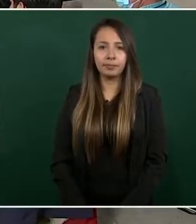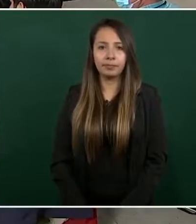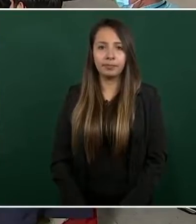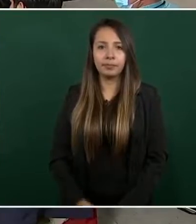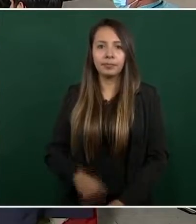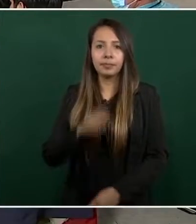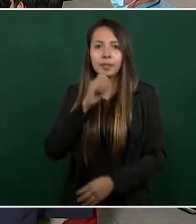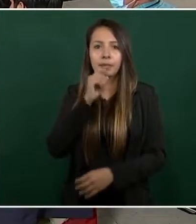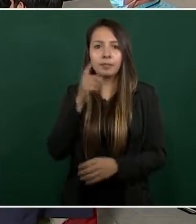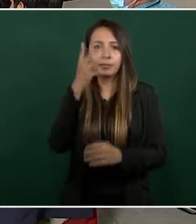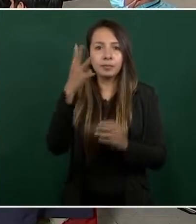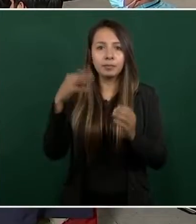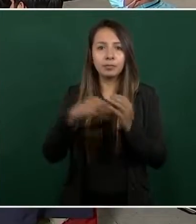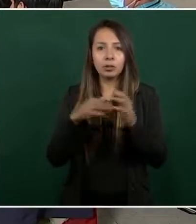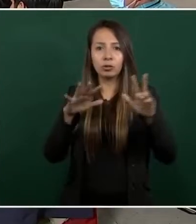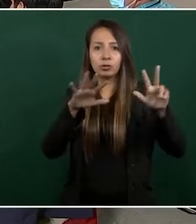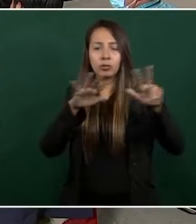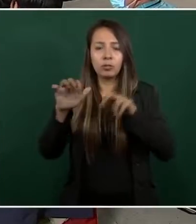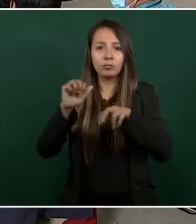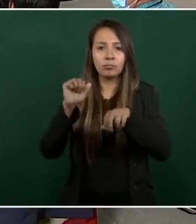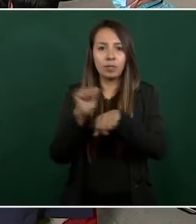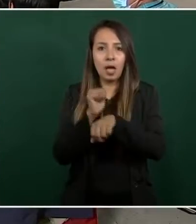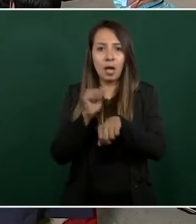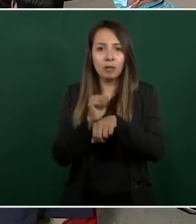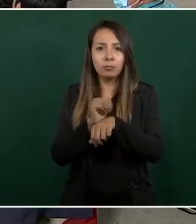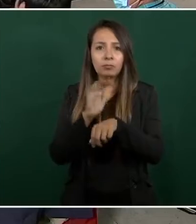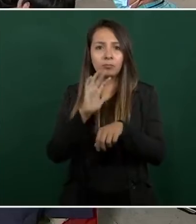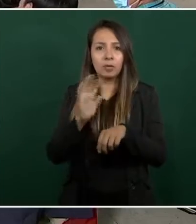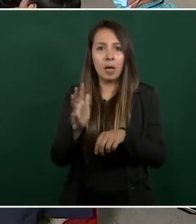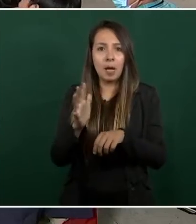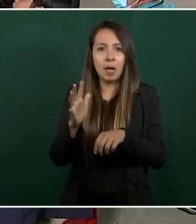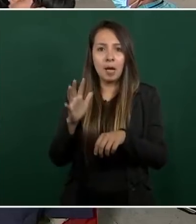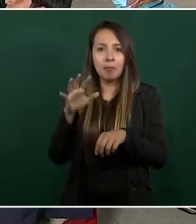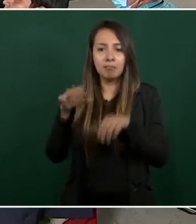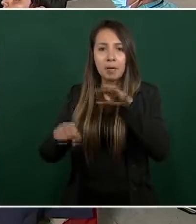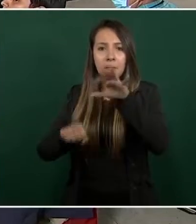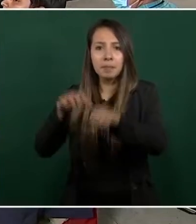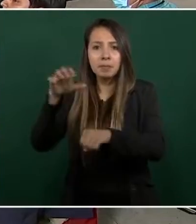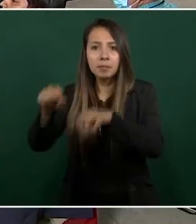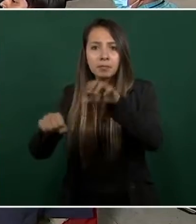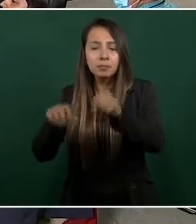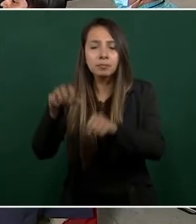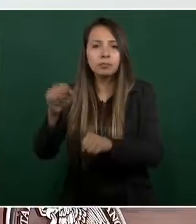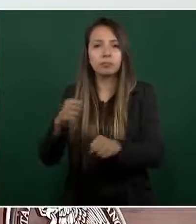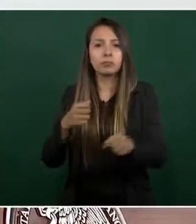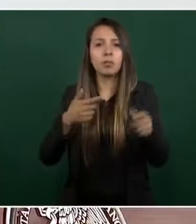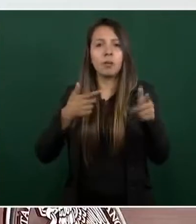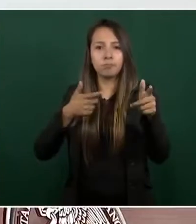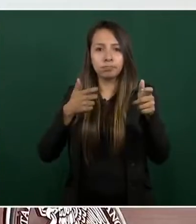3.850 vehículos asegurados, 21 embarcaciones, 8 aeronaves, armas de fuego,